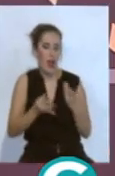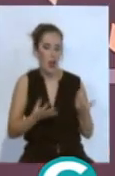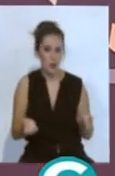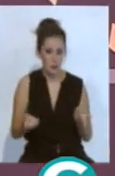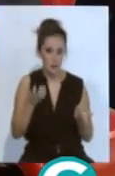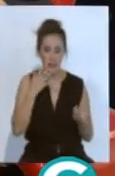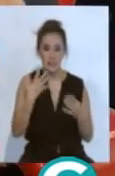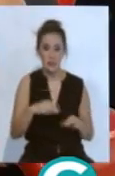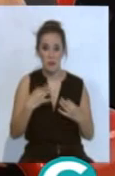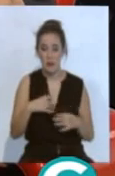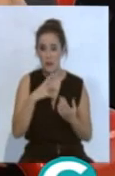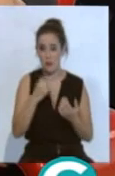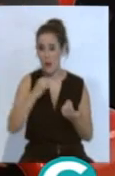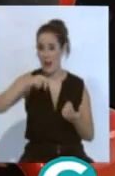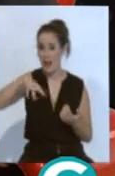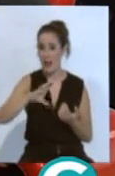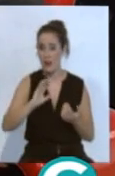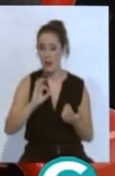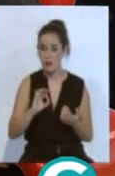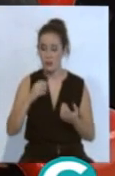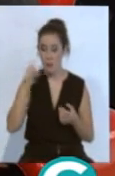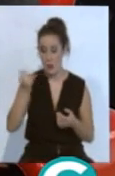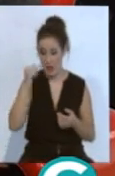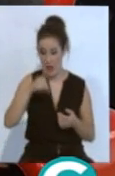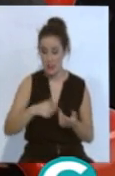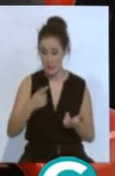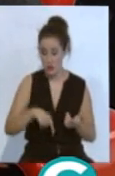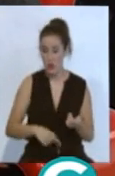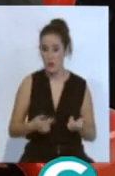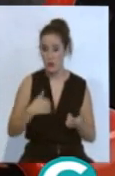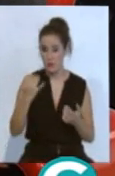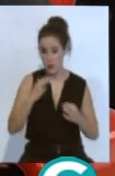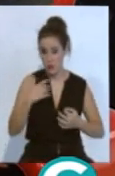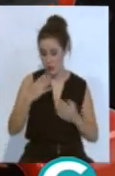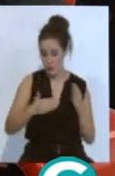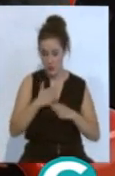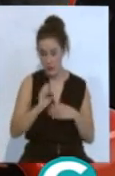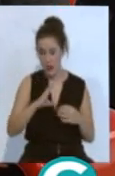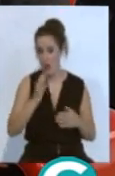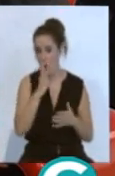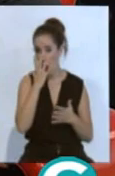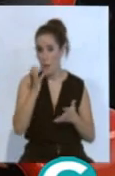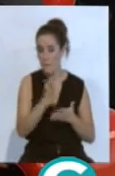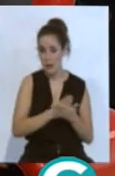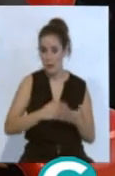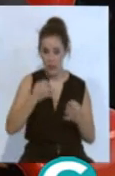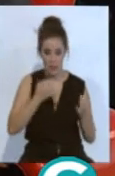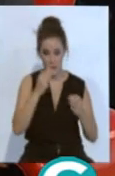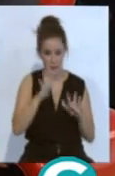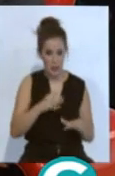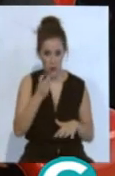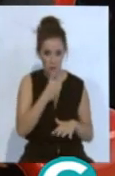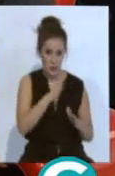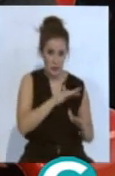normal, si Juan Carlos al lado estuviera hoy aquí, seguramente no saldría la comparsa. Pero es que tengo que estar a los dos